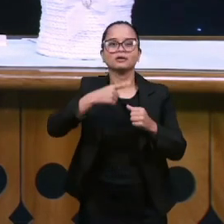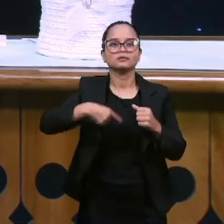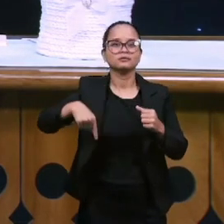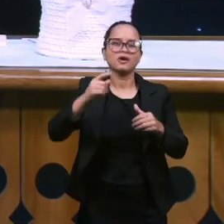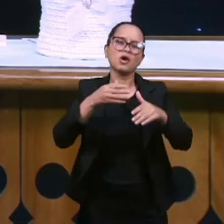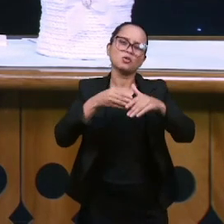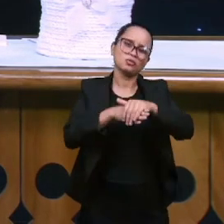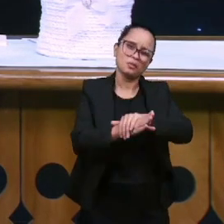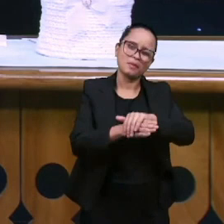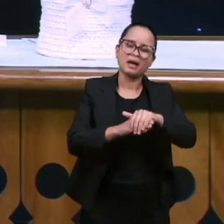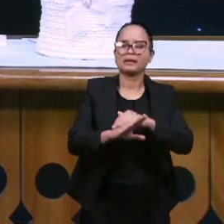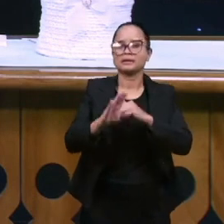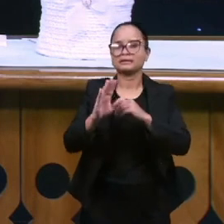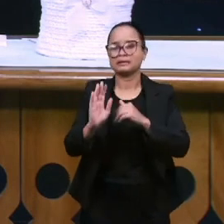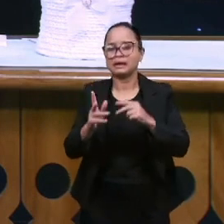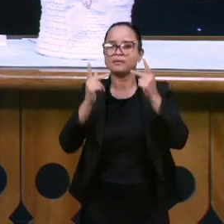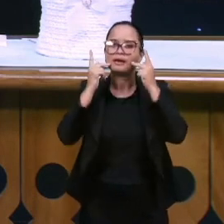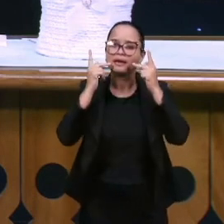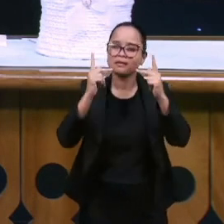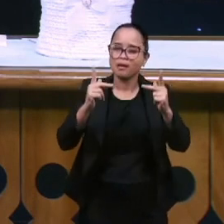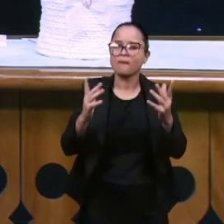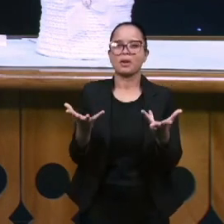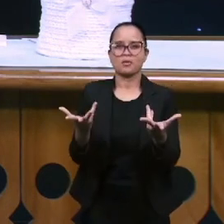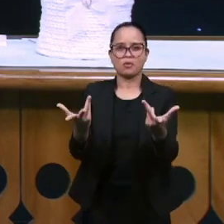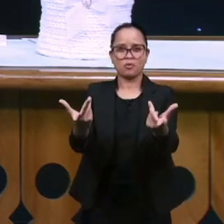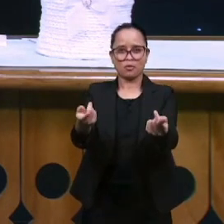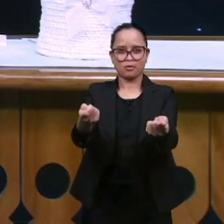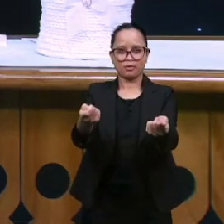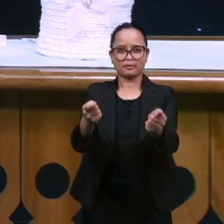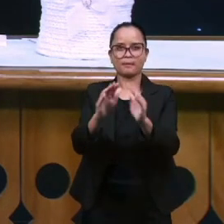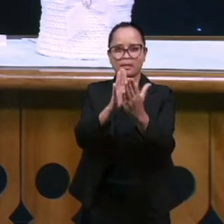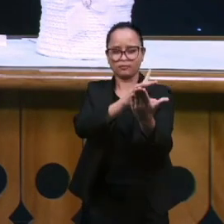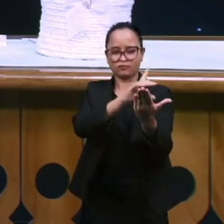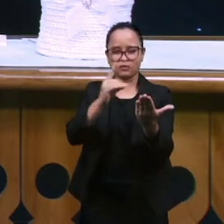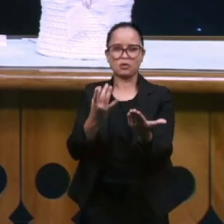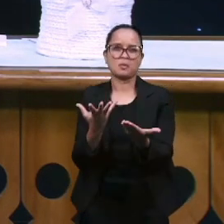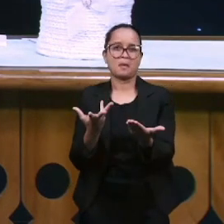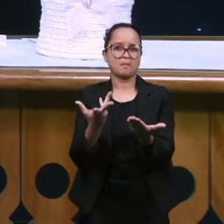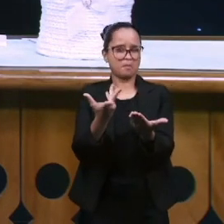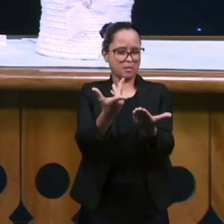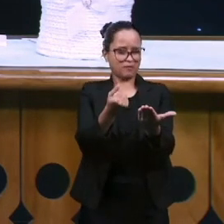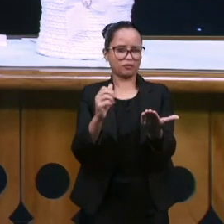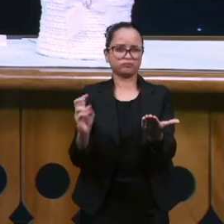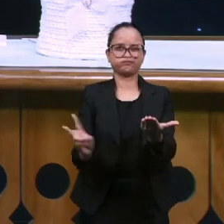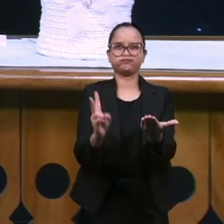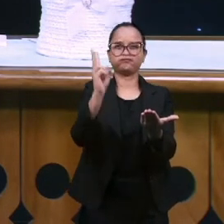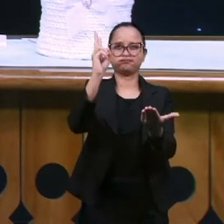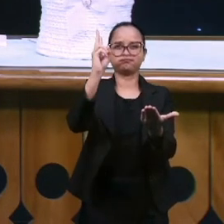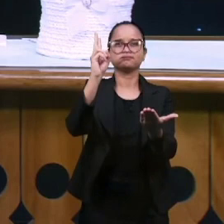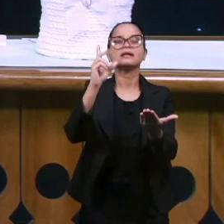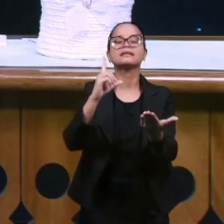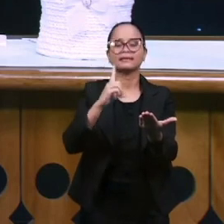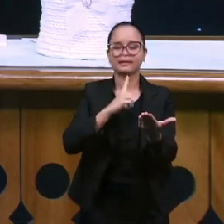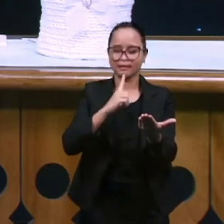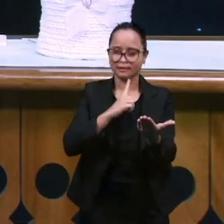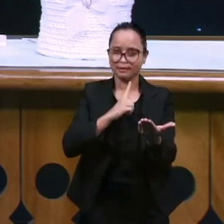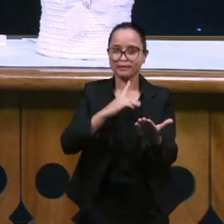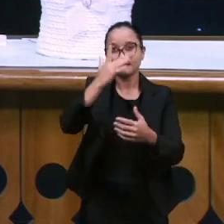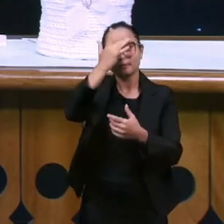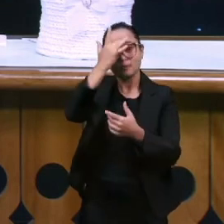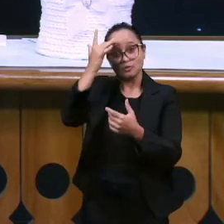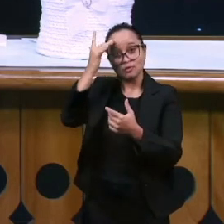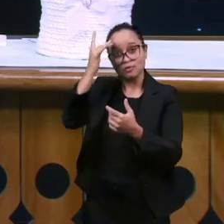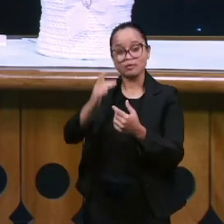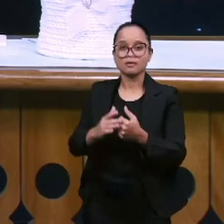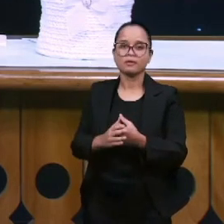Nosotros estamos muy acostumbrados a escuchar predicación, a prédicas muy maravillosas, maravillosas. La palabra de Dios es rica y las personas no se cansan de